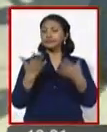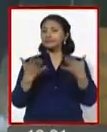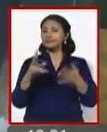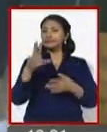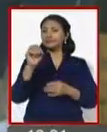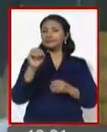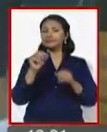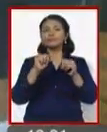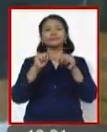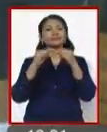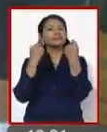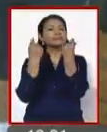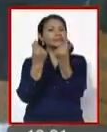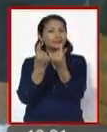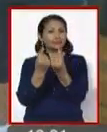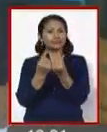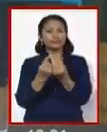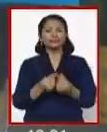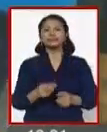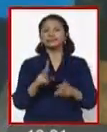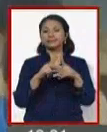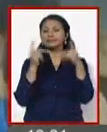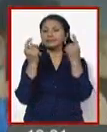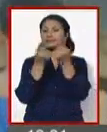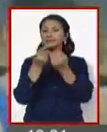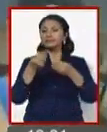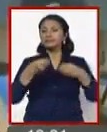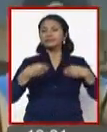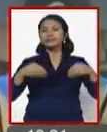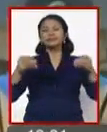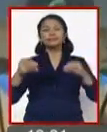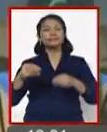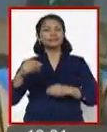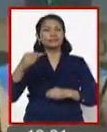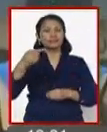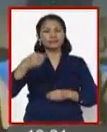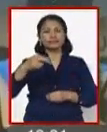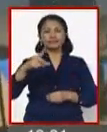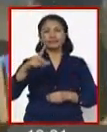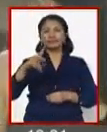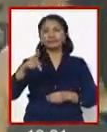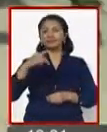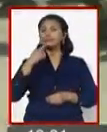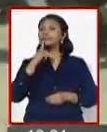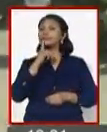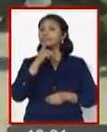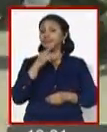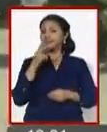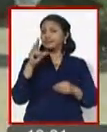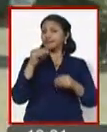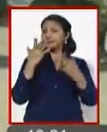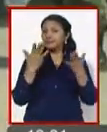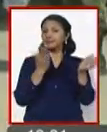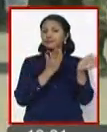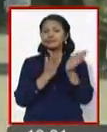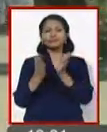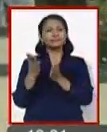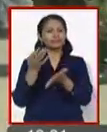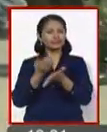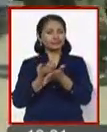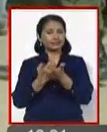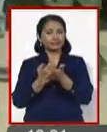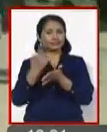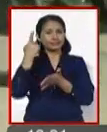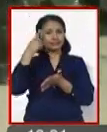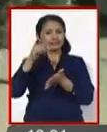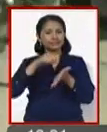Existen más de 30 asociaciones en la Cámara Departamental de Distribuidores de GLP, quienes afirman que no existen las condiciones